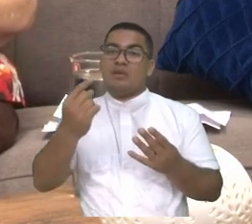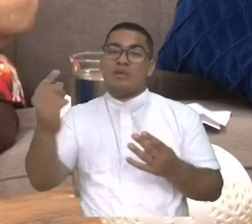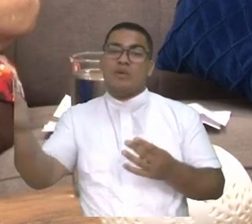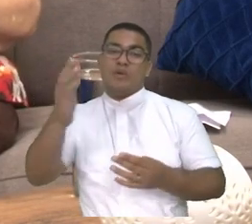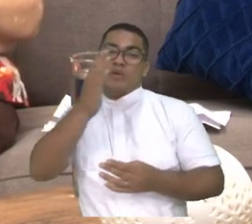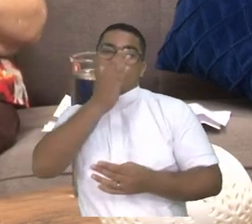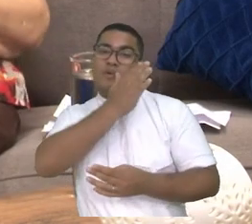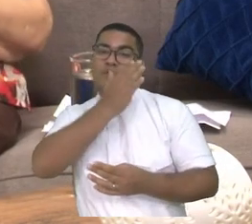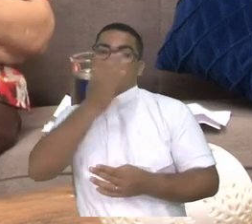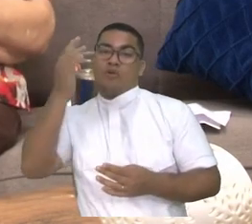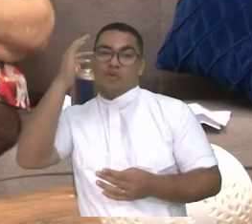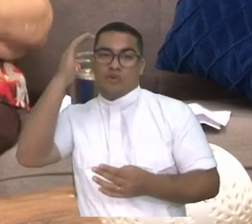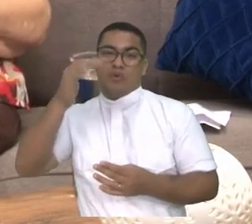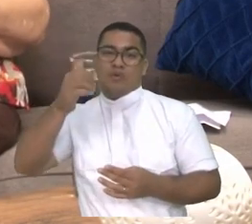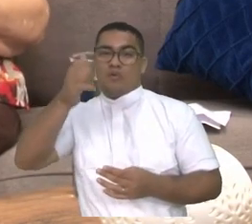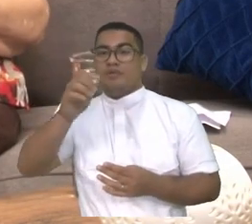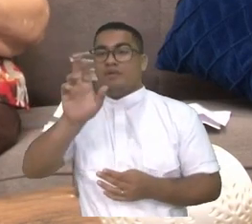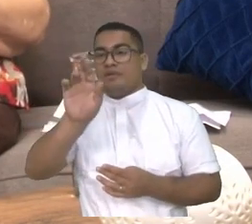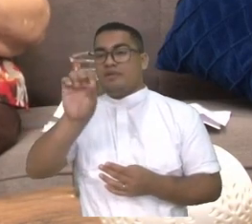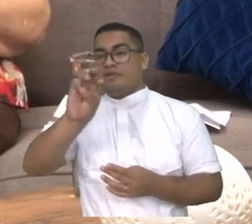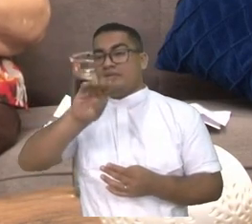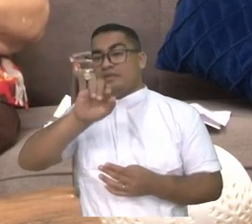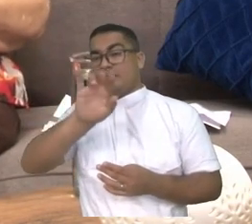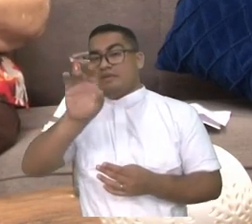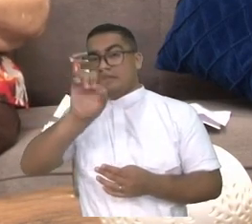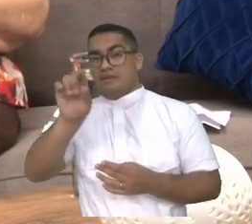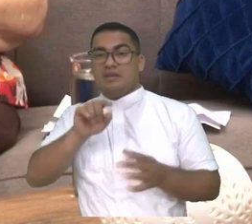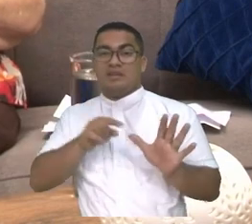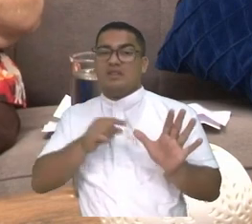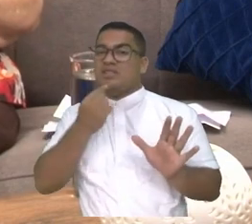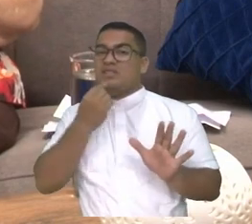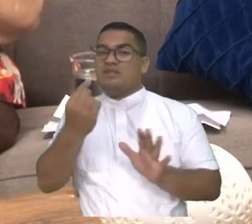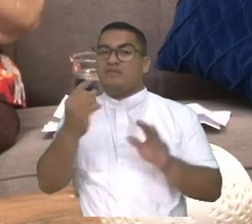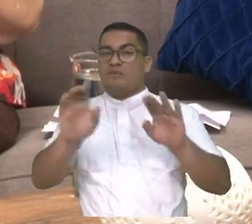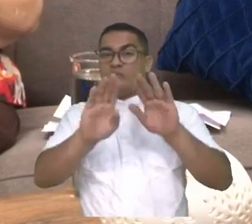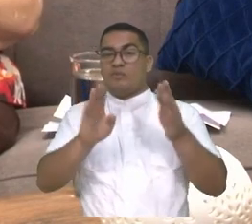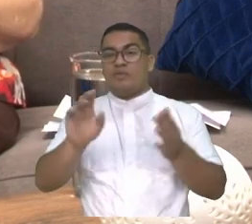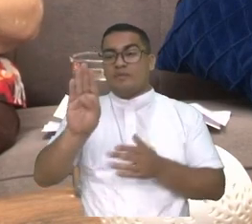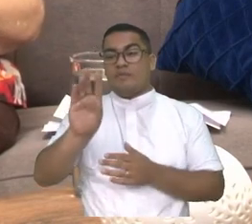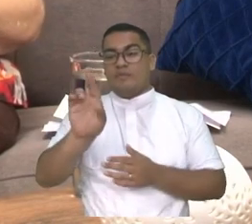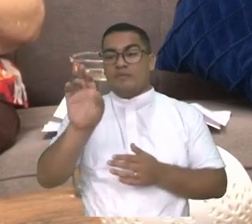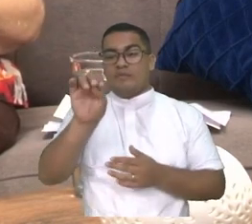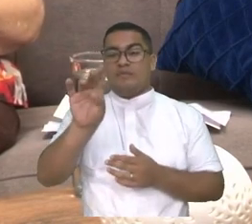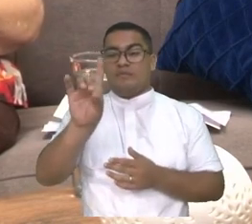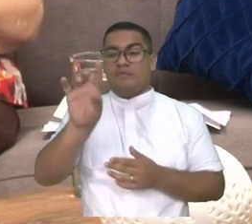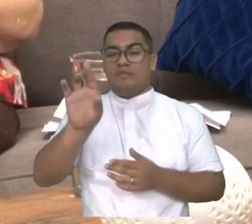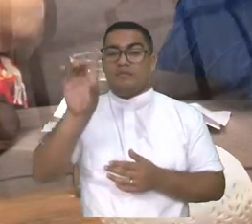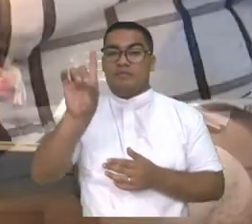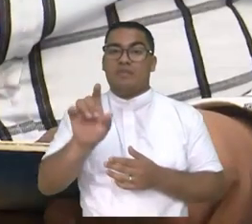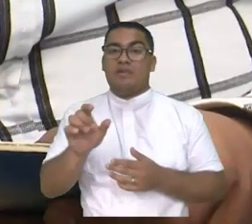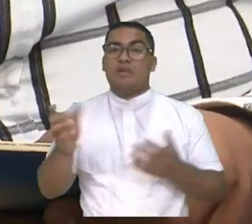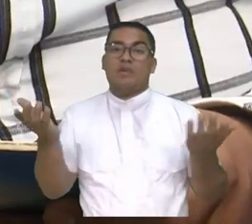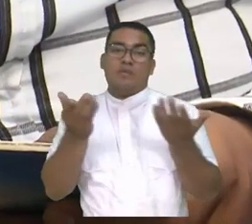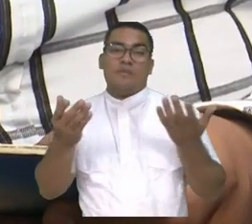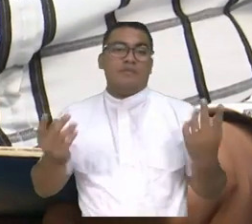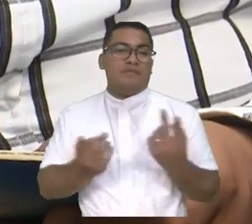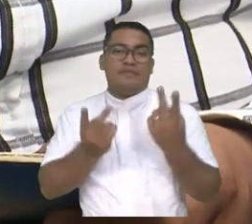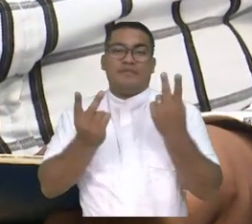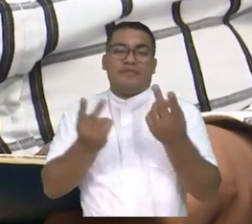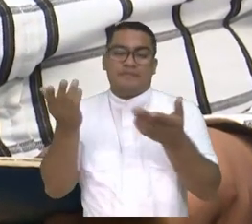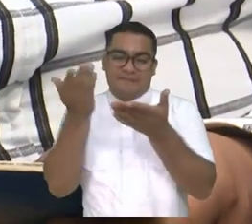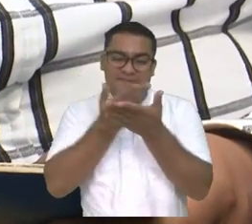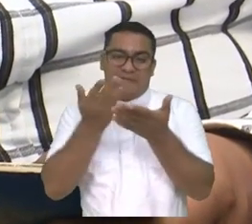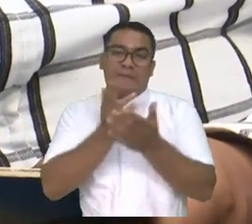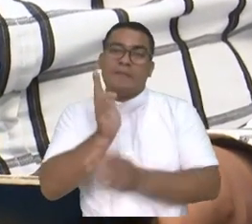coronel Ramírez, quién fue doña Bernarda, y todo lo que él vivió y estudió,